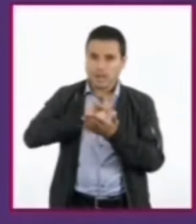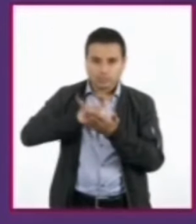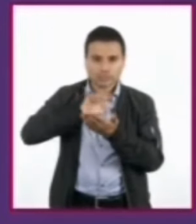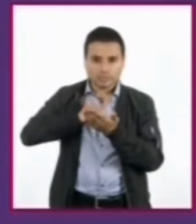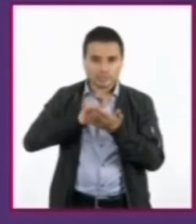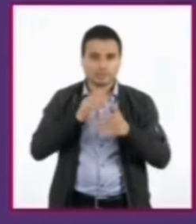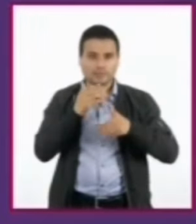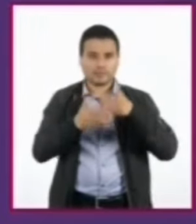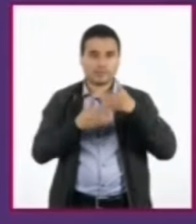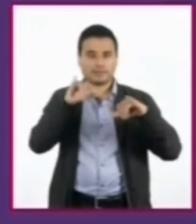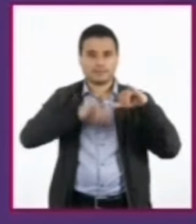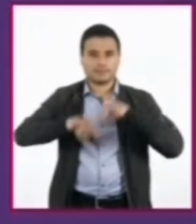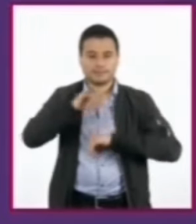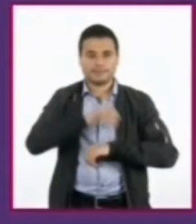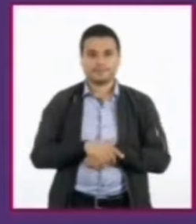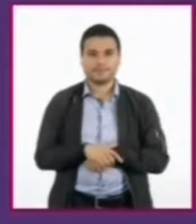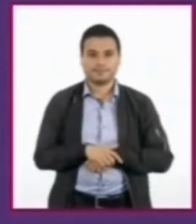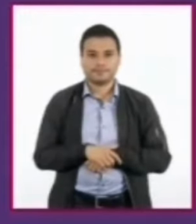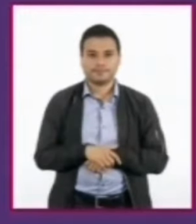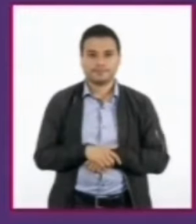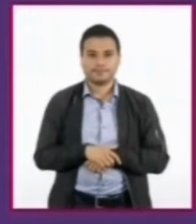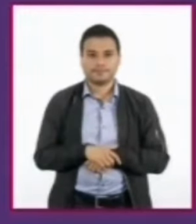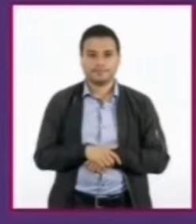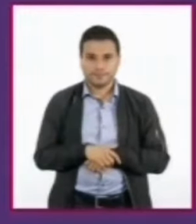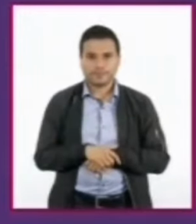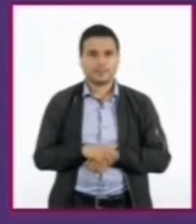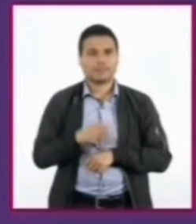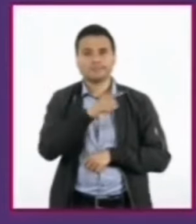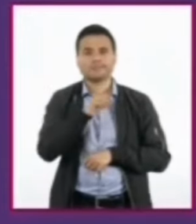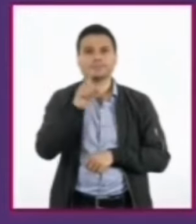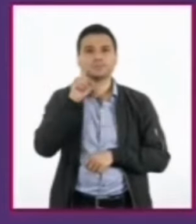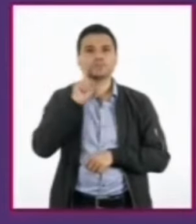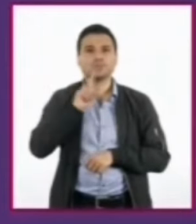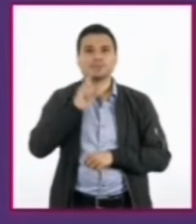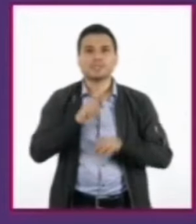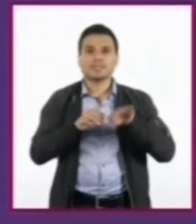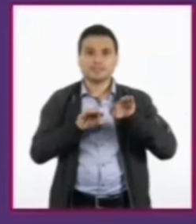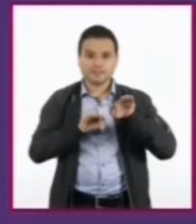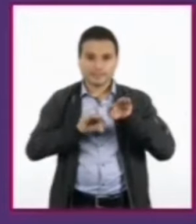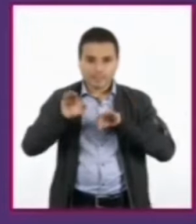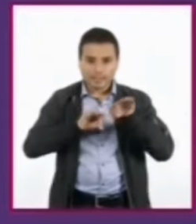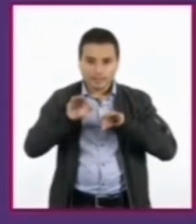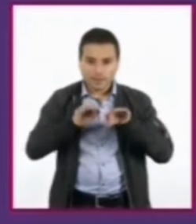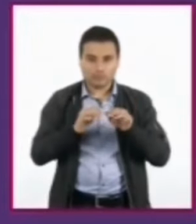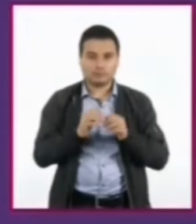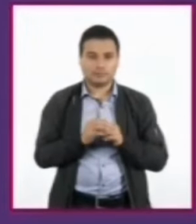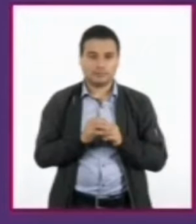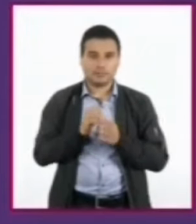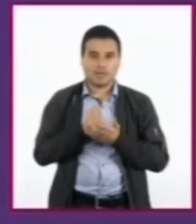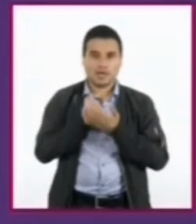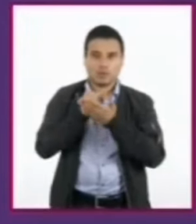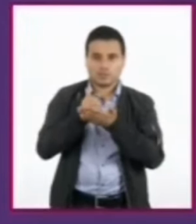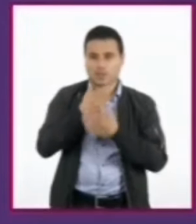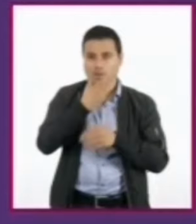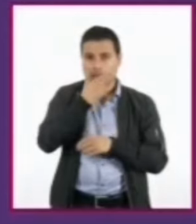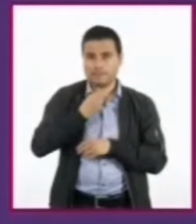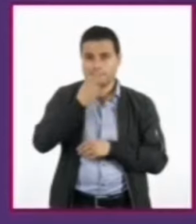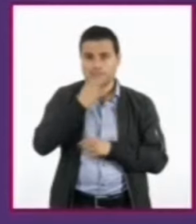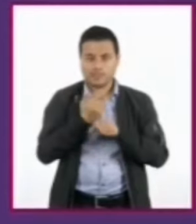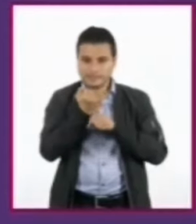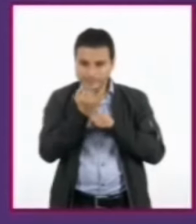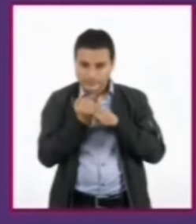ciencia, Marianne Pierre Pouls. Su trabajo sentó las bases en los avances de las investigaciones de Antoine